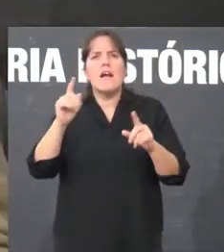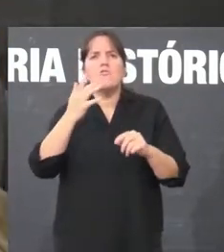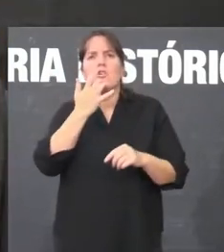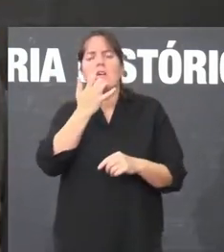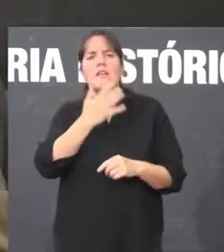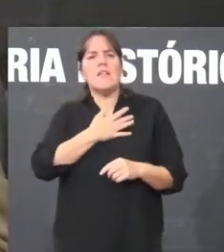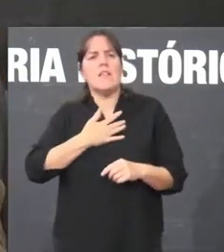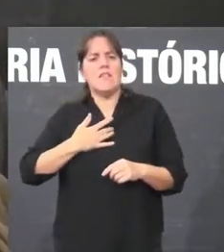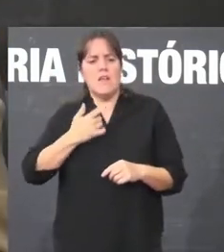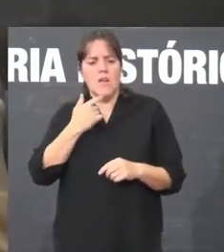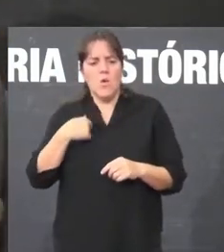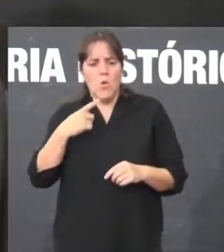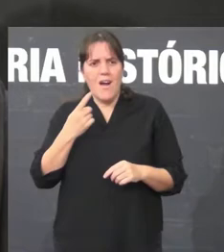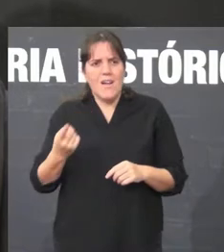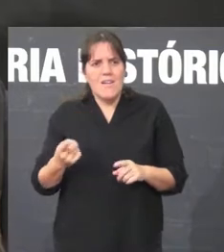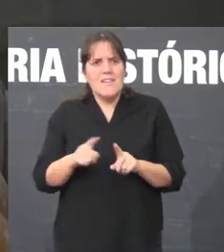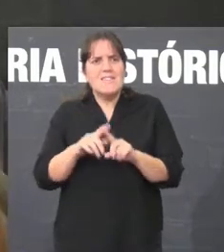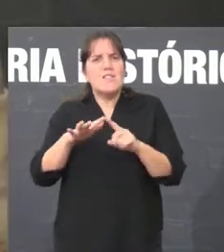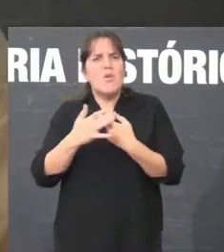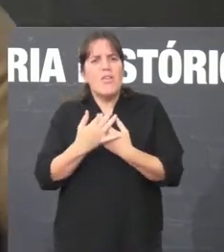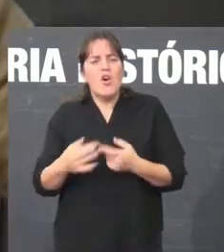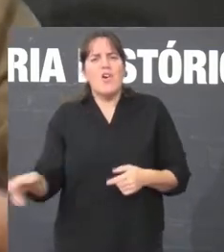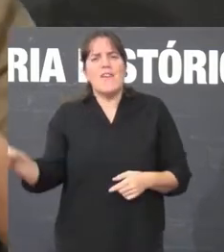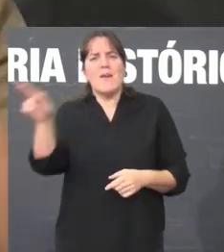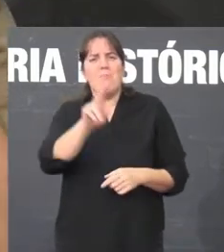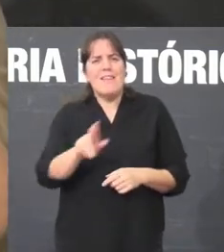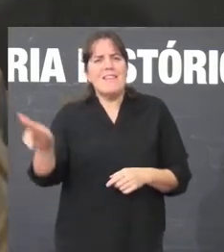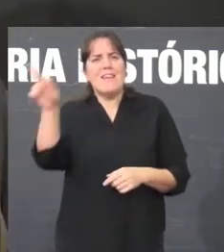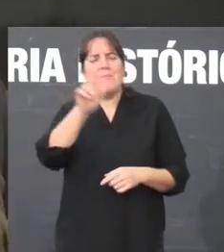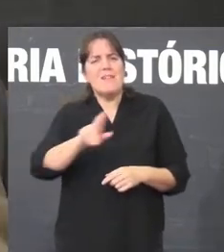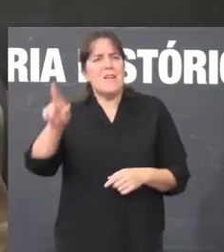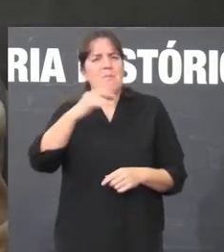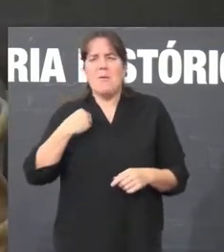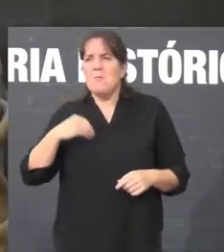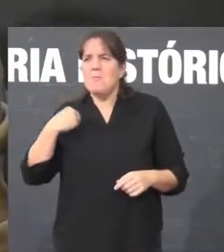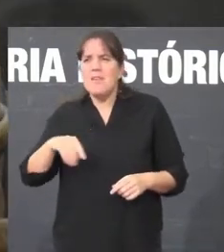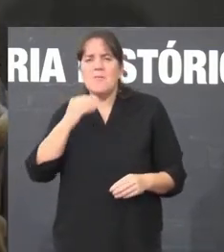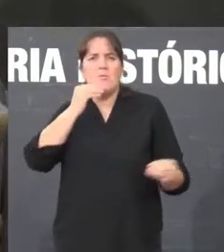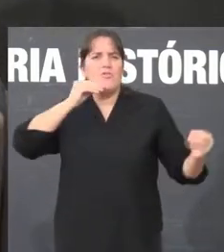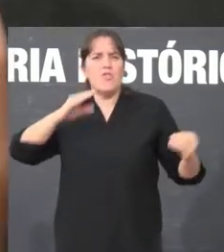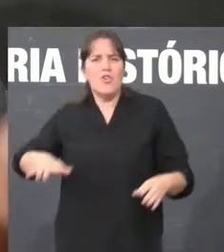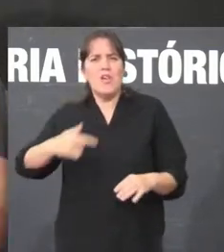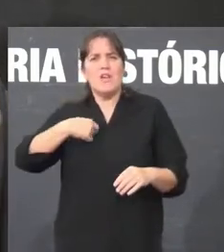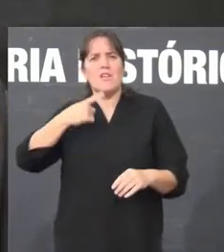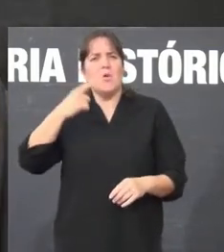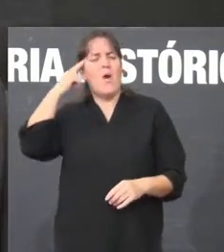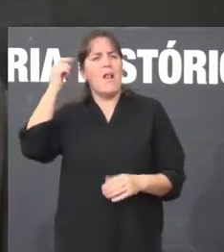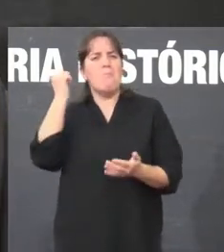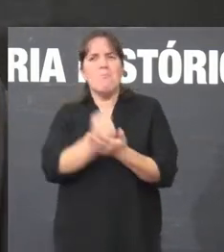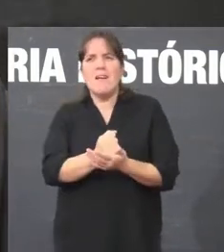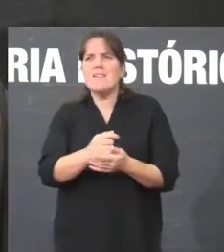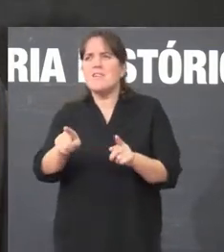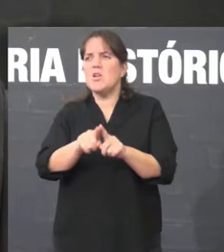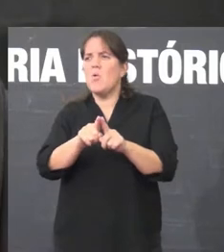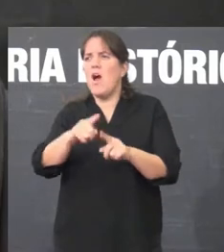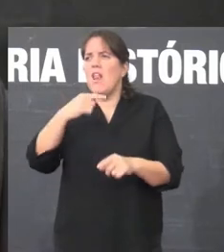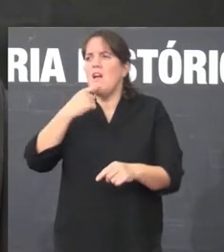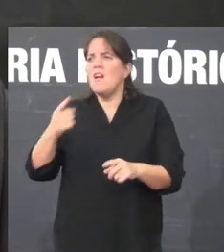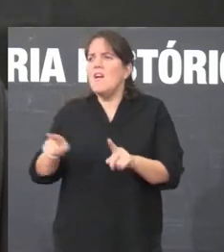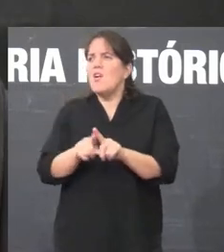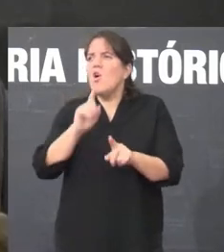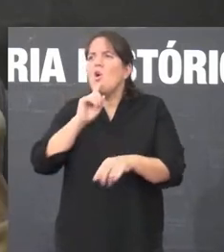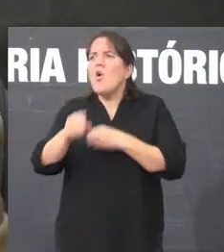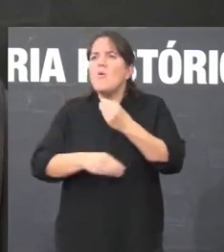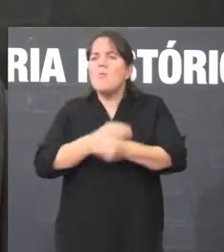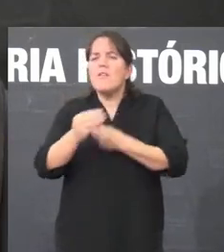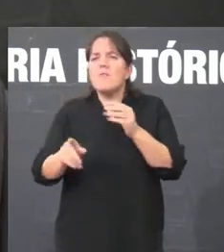se poidan seguir repetindo os mesmos mantras, os mesmos estereotipos, como se pode seguir mantendo o mesmo